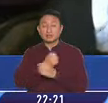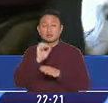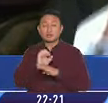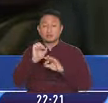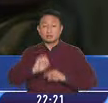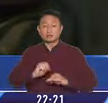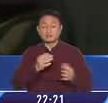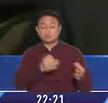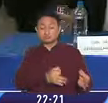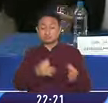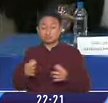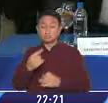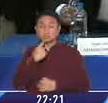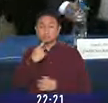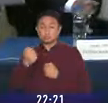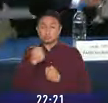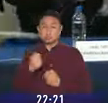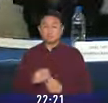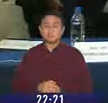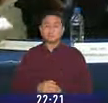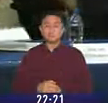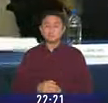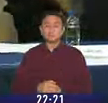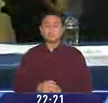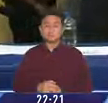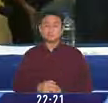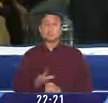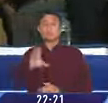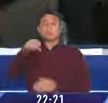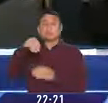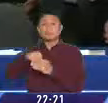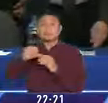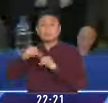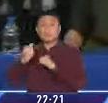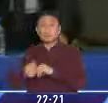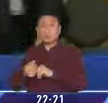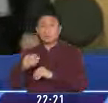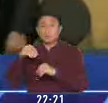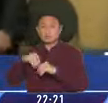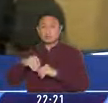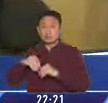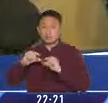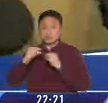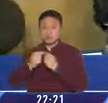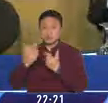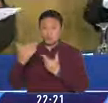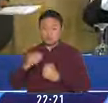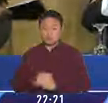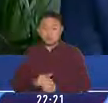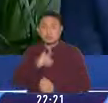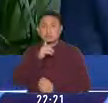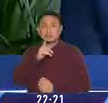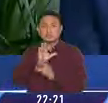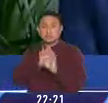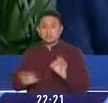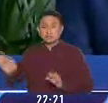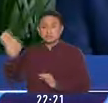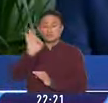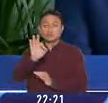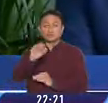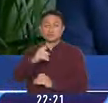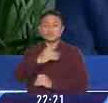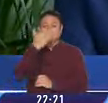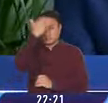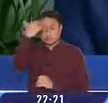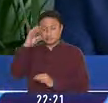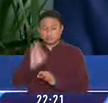el debate presidencial. Aquello mientras en una asamblea interna del movimiento Construye se elegiría quien reemplazará en los comicios a